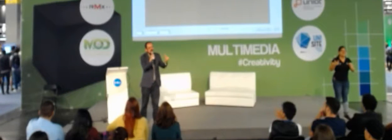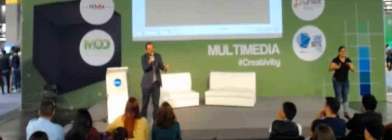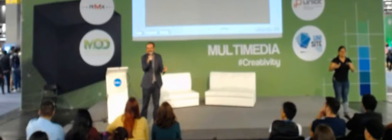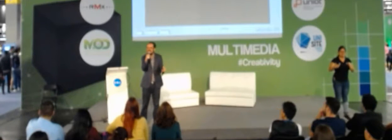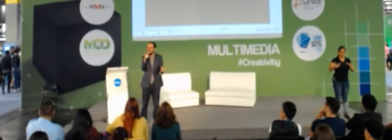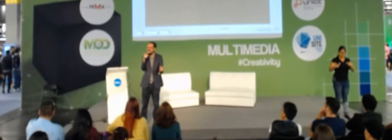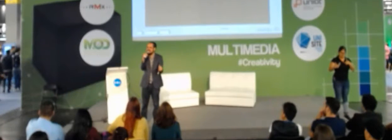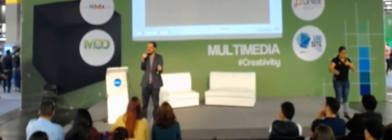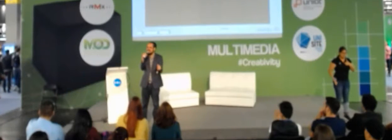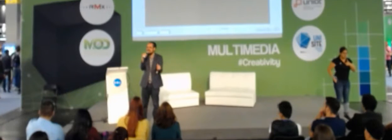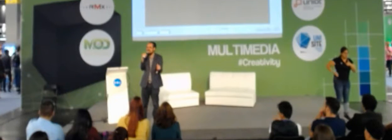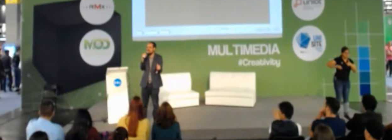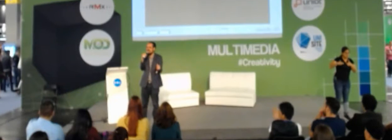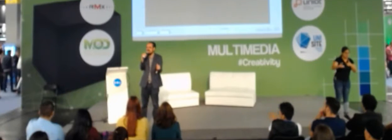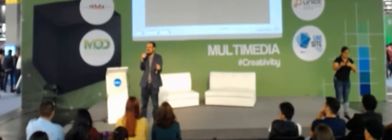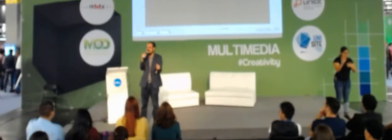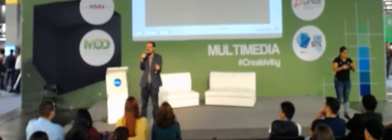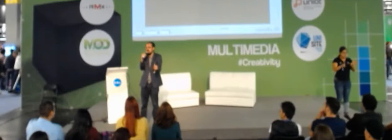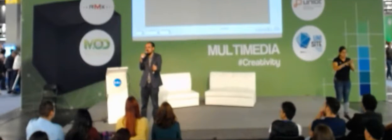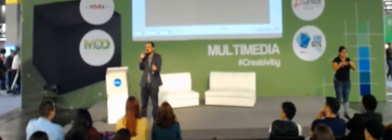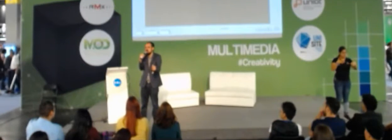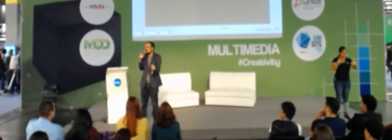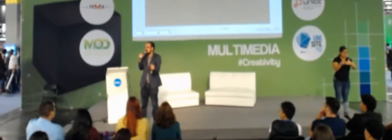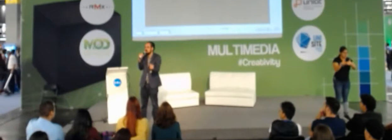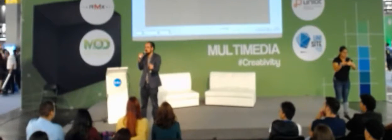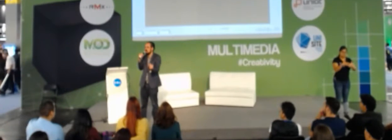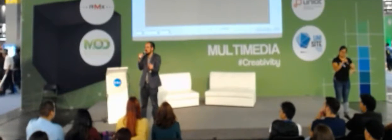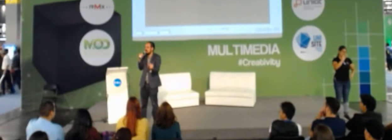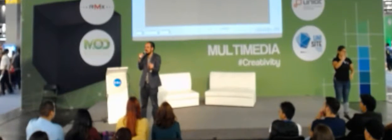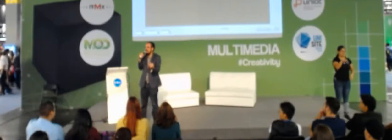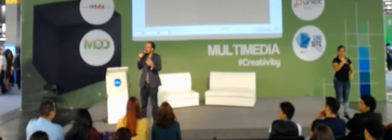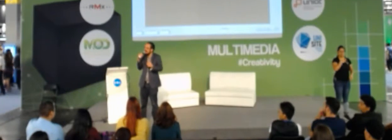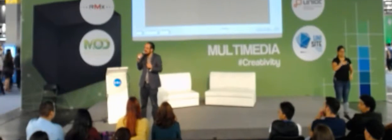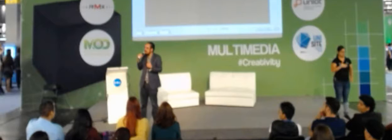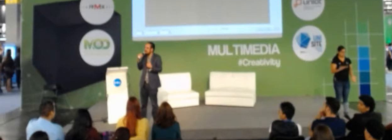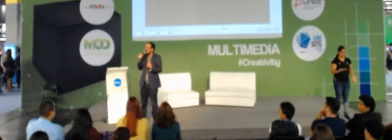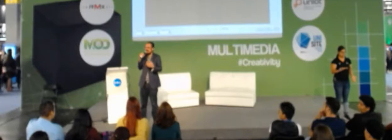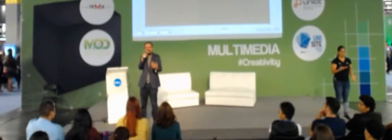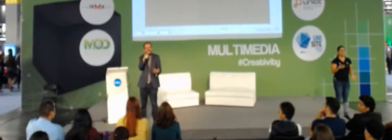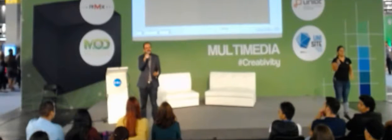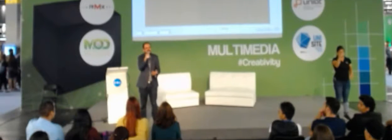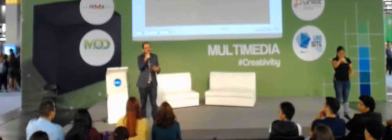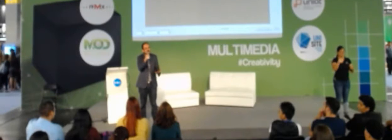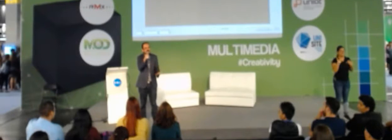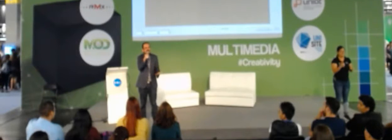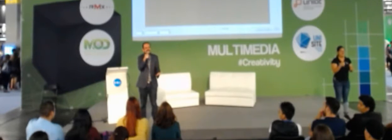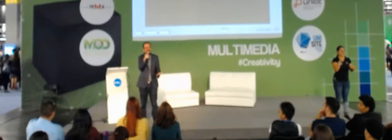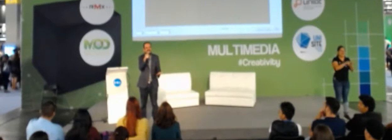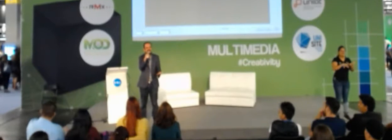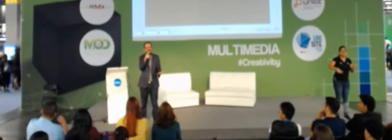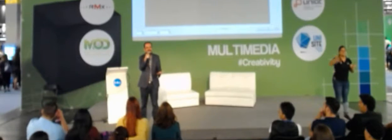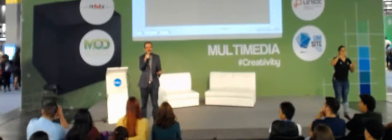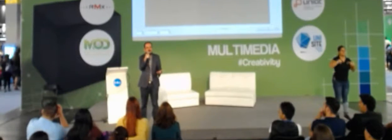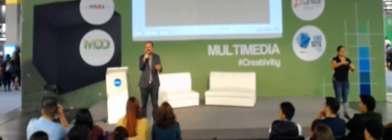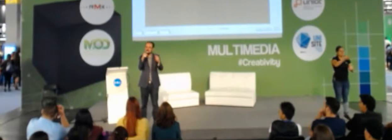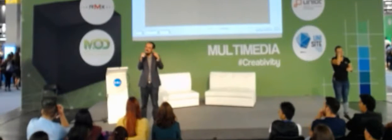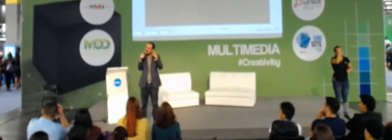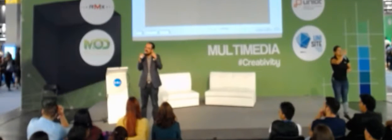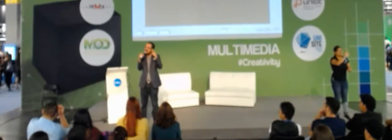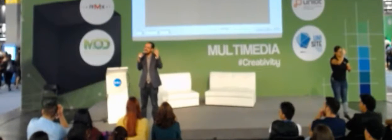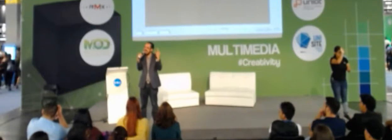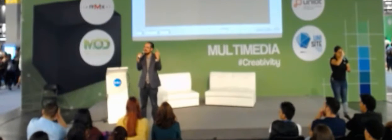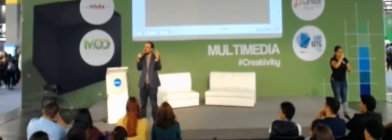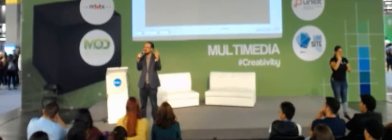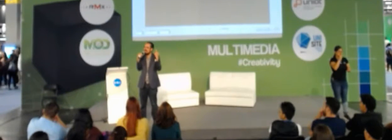le invertiste? Eso no es justo. Y lo entendemos, la sociedad no está preparada. Pero es momento